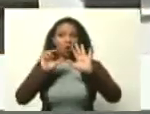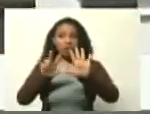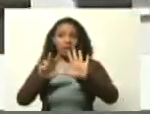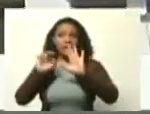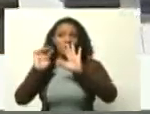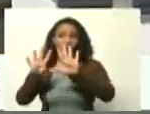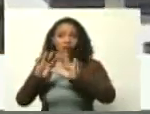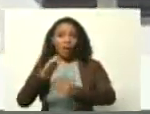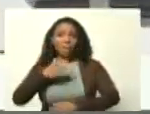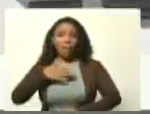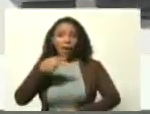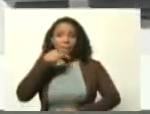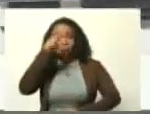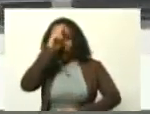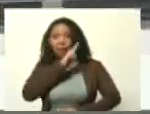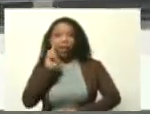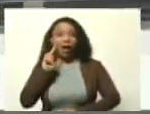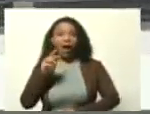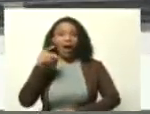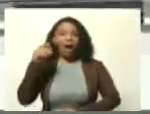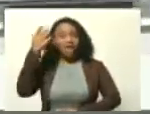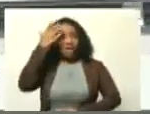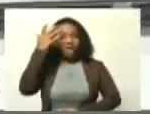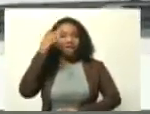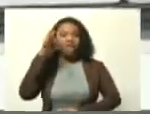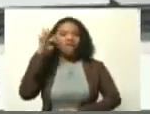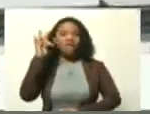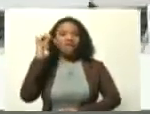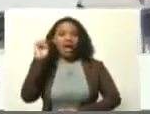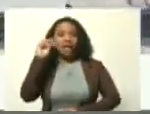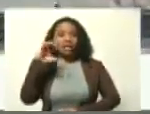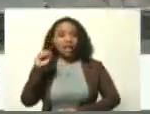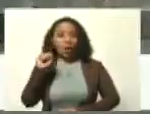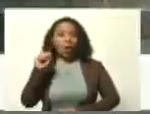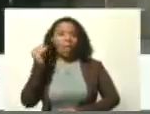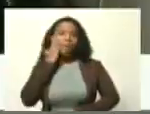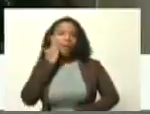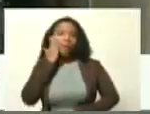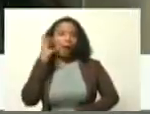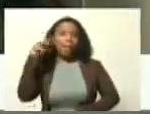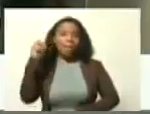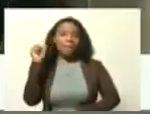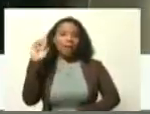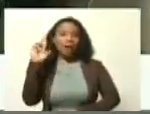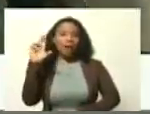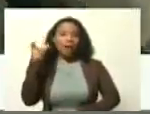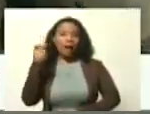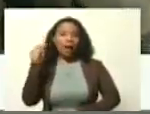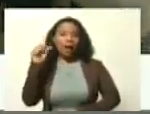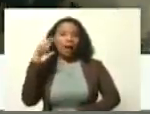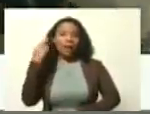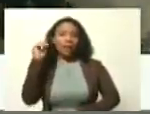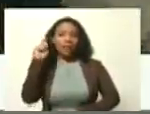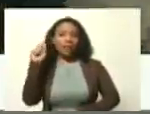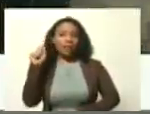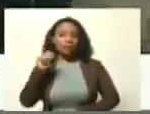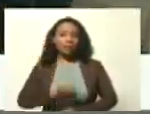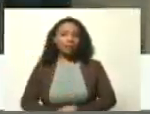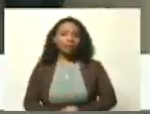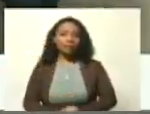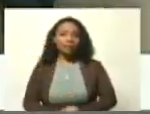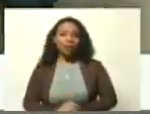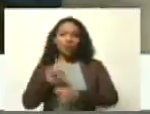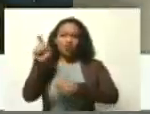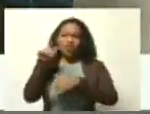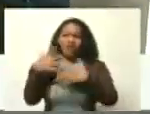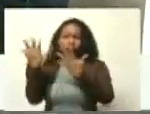1 de septiembre de 1889. Mis padres fueron Francisco Pimentel Anderson y mi madre Margarita Agostini Carpers. Bueno, ¿qué nos